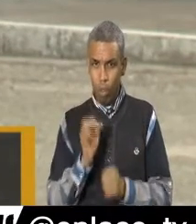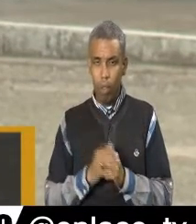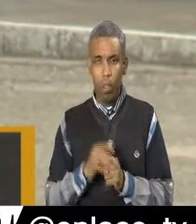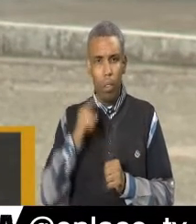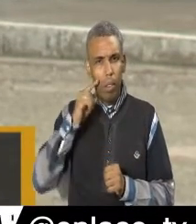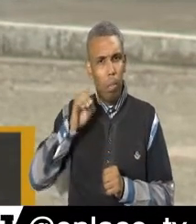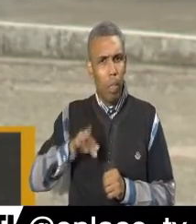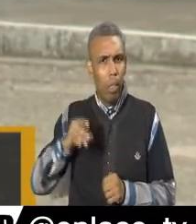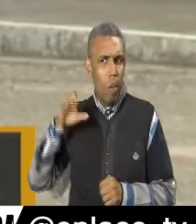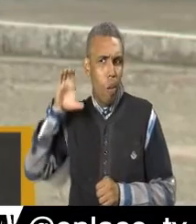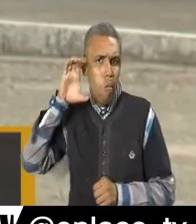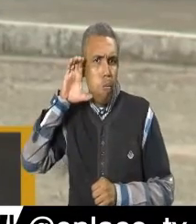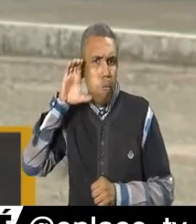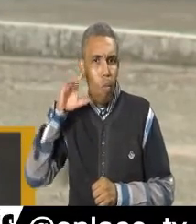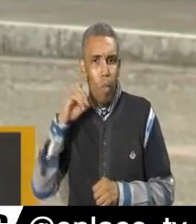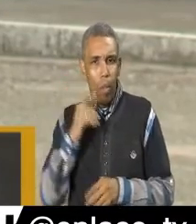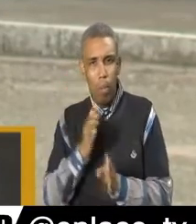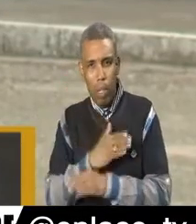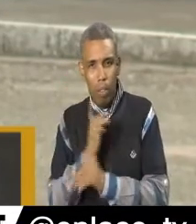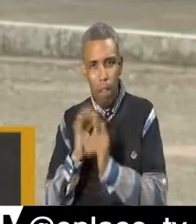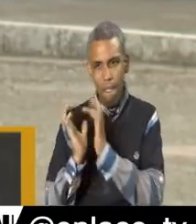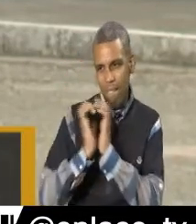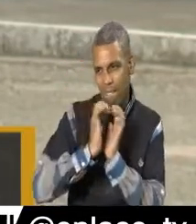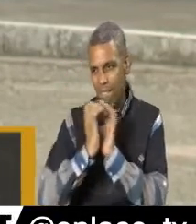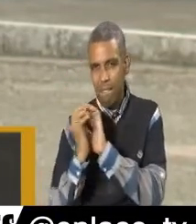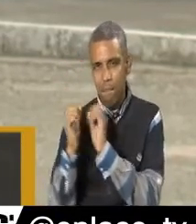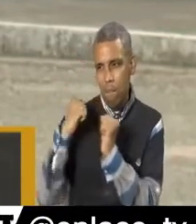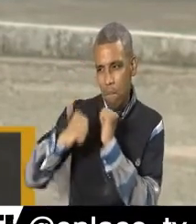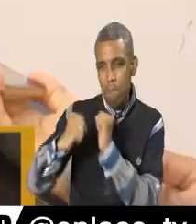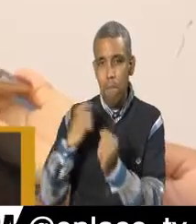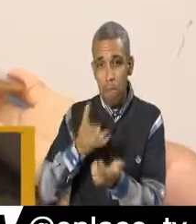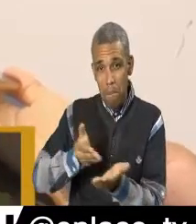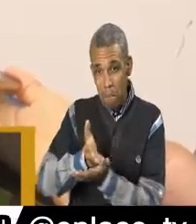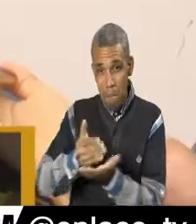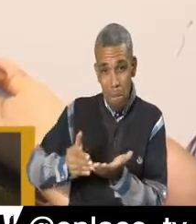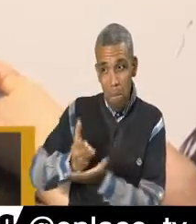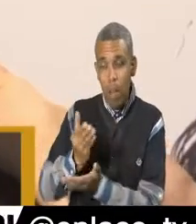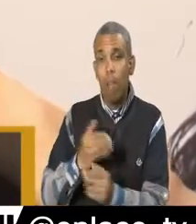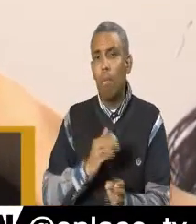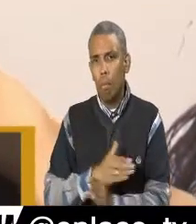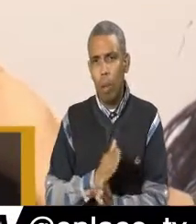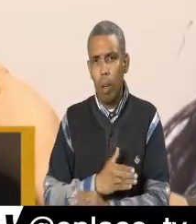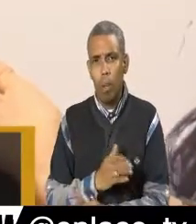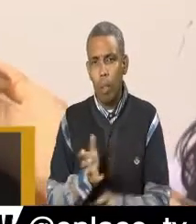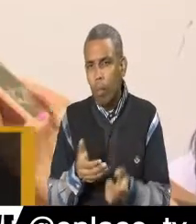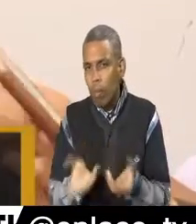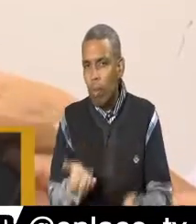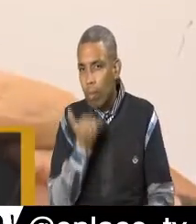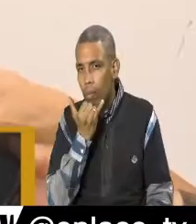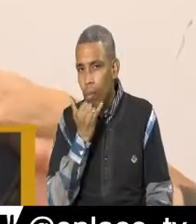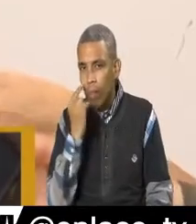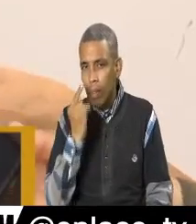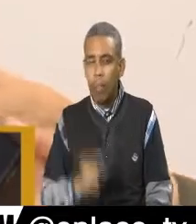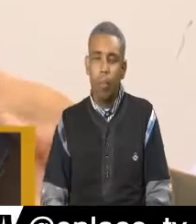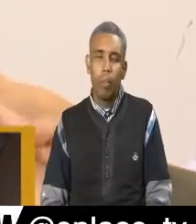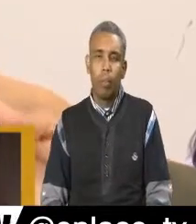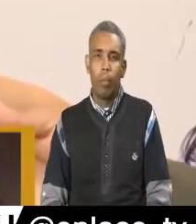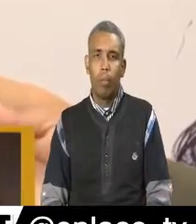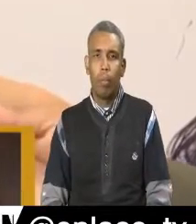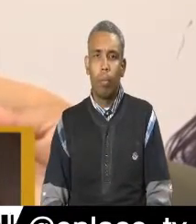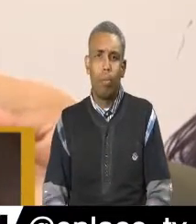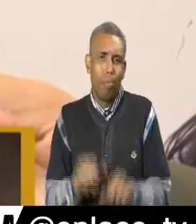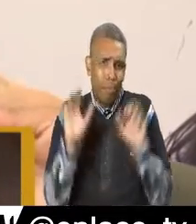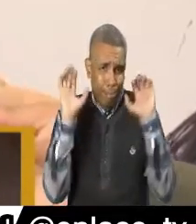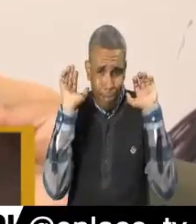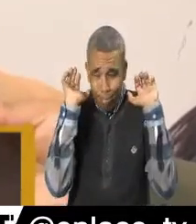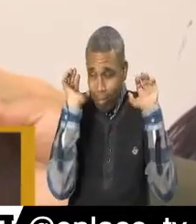ser que en medio de una riña resultaron ahí heridos con arma blanca. Bueno, dentro de un establecimiento carcelario se pueden presentar